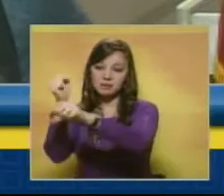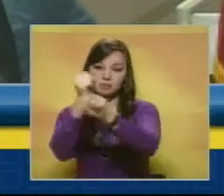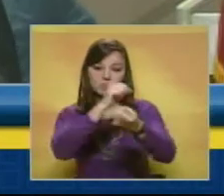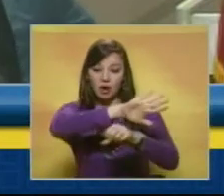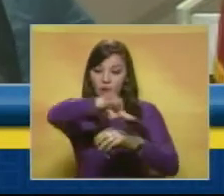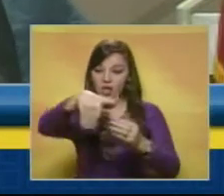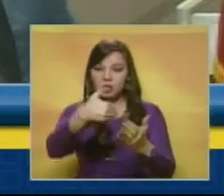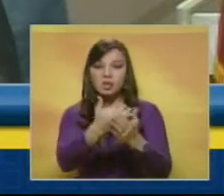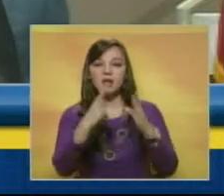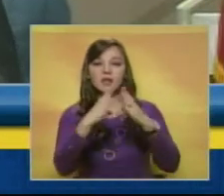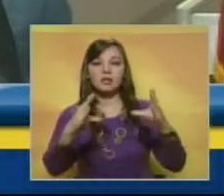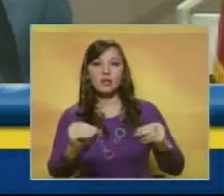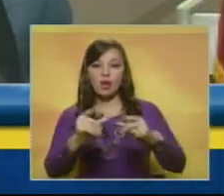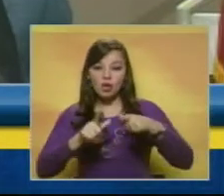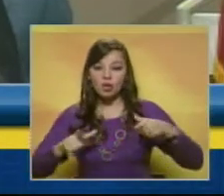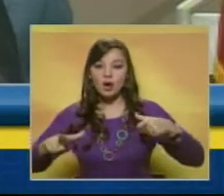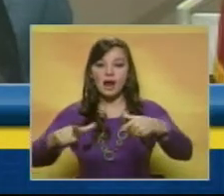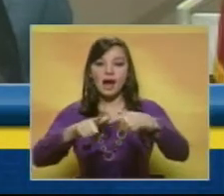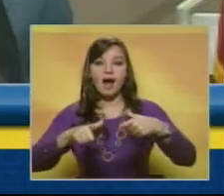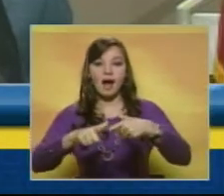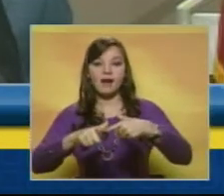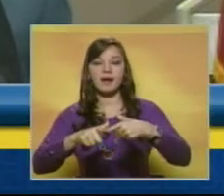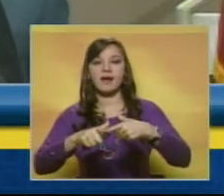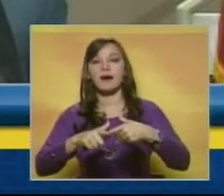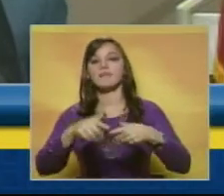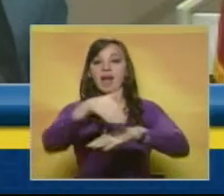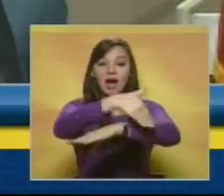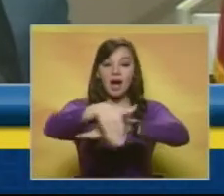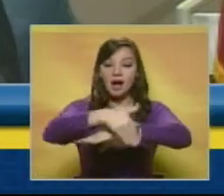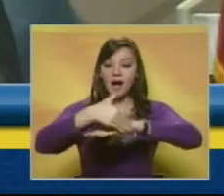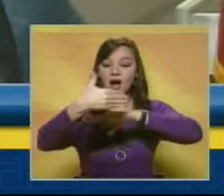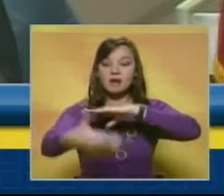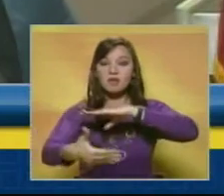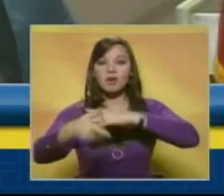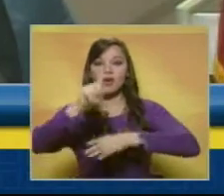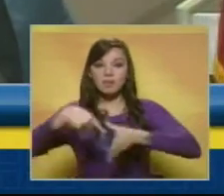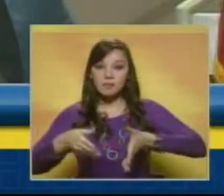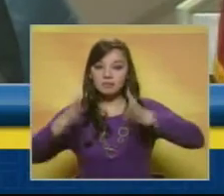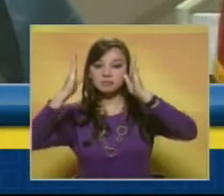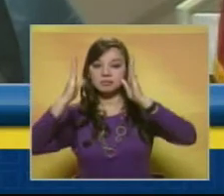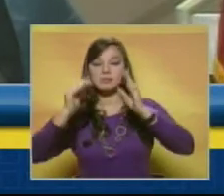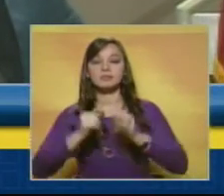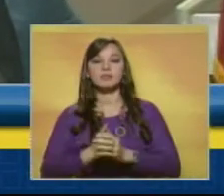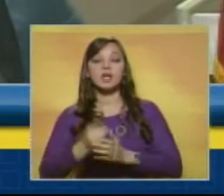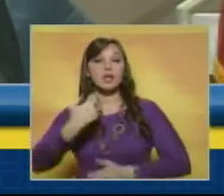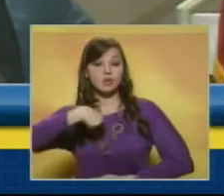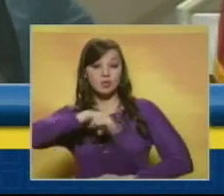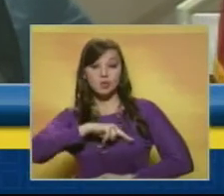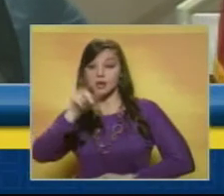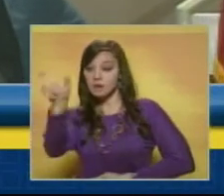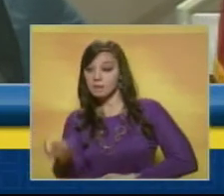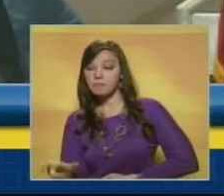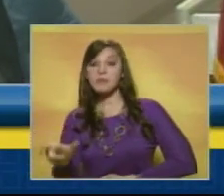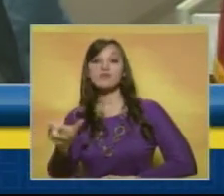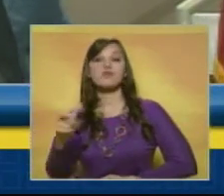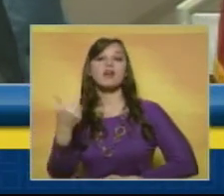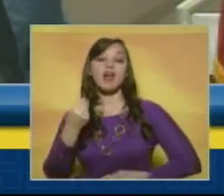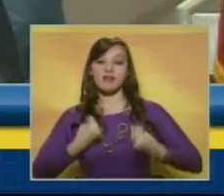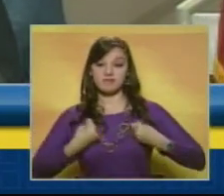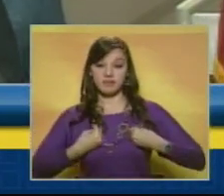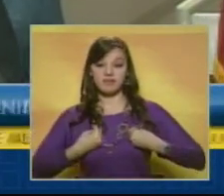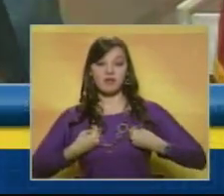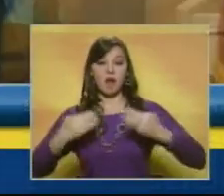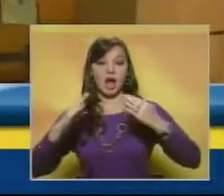común y de las áreas en las afueras del departamento. Nuestra paciente vivía sola y